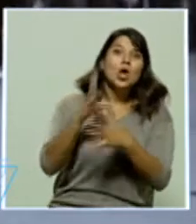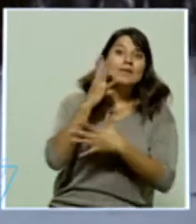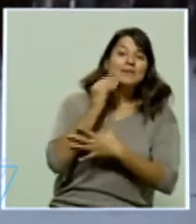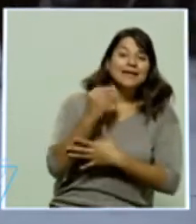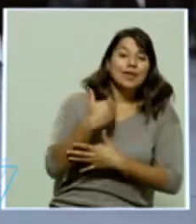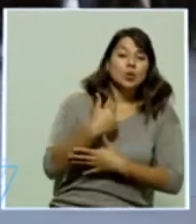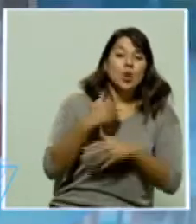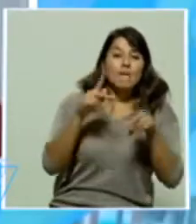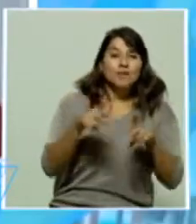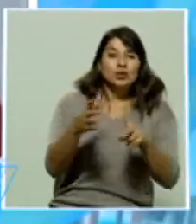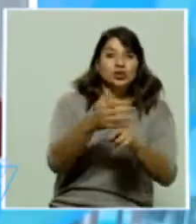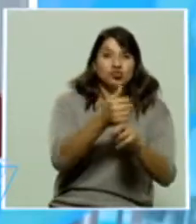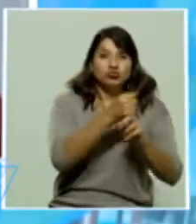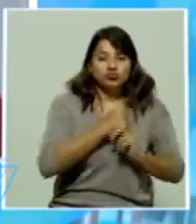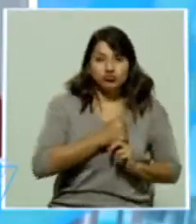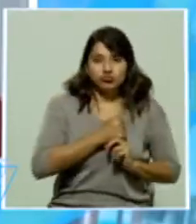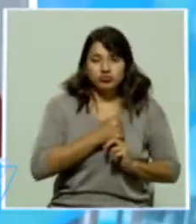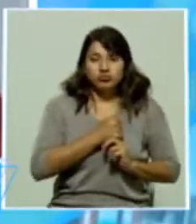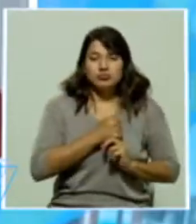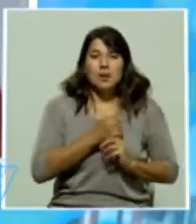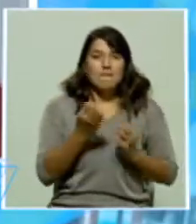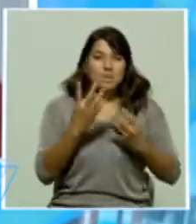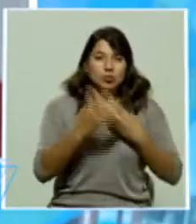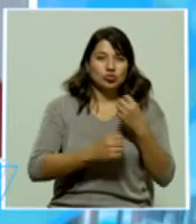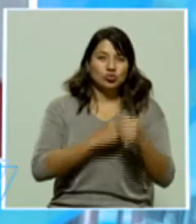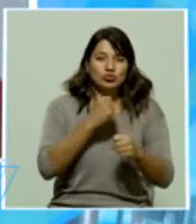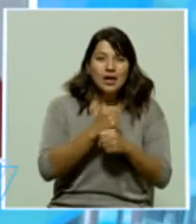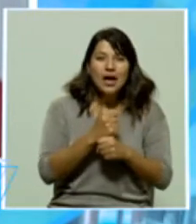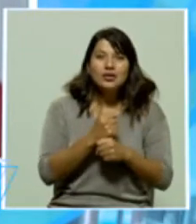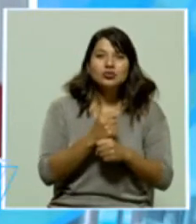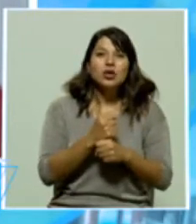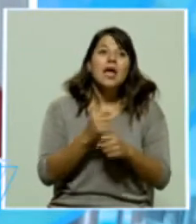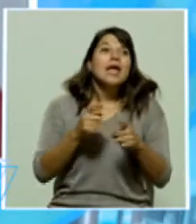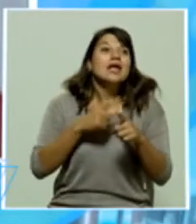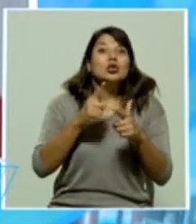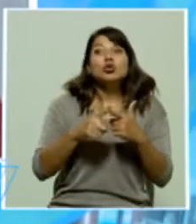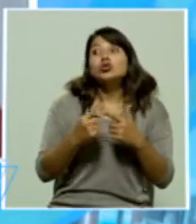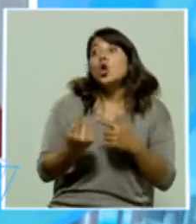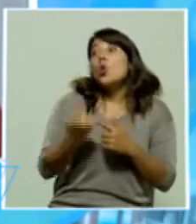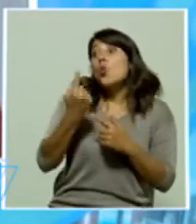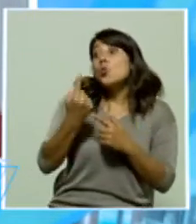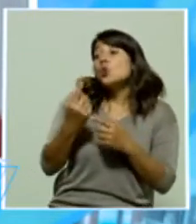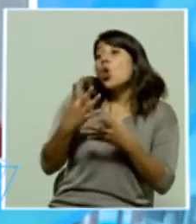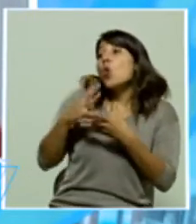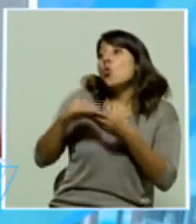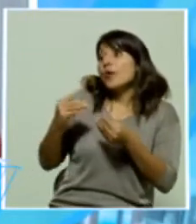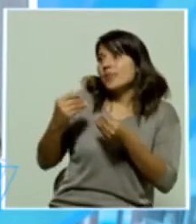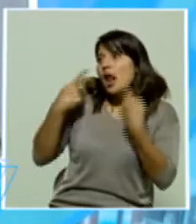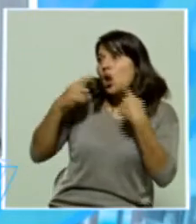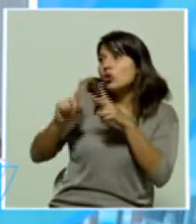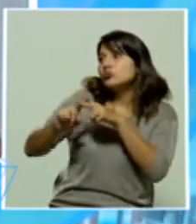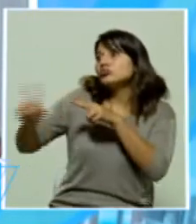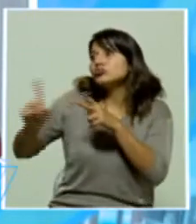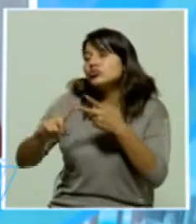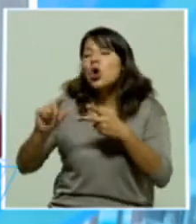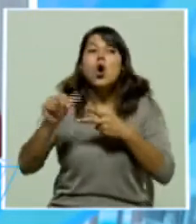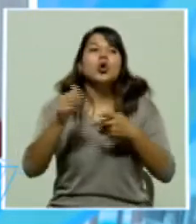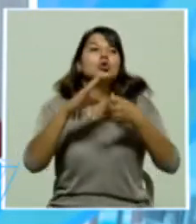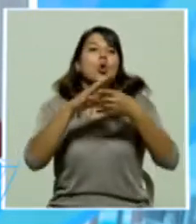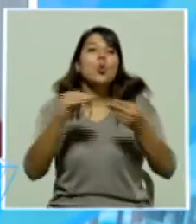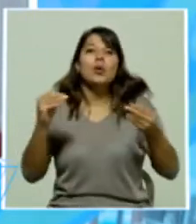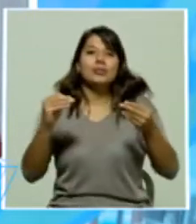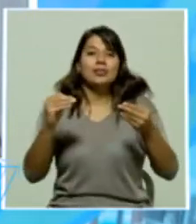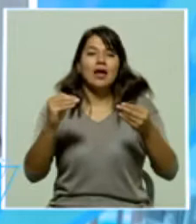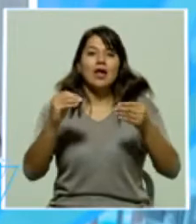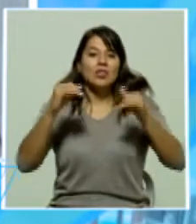años secuestrados, pero uno refleja al que se escapó, otro refleja al que liberaron, y bueno, no voy a decir más